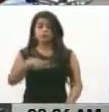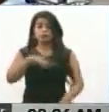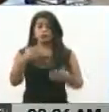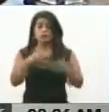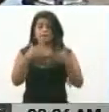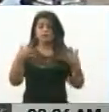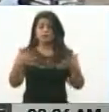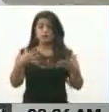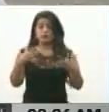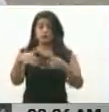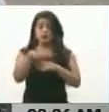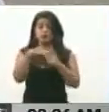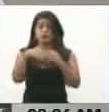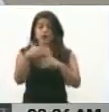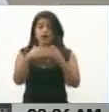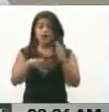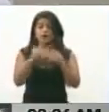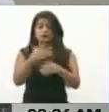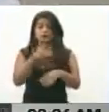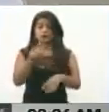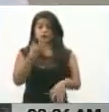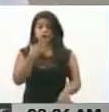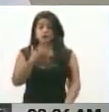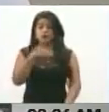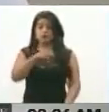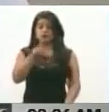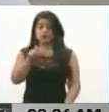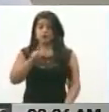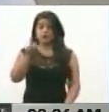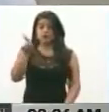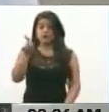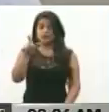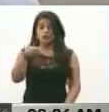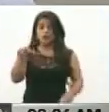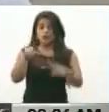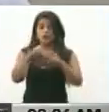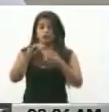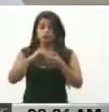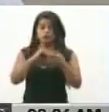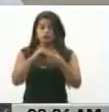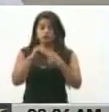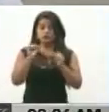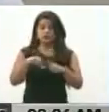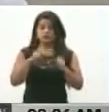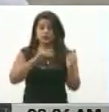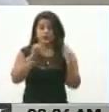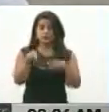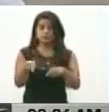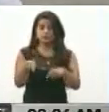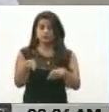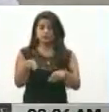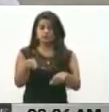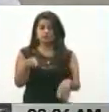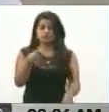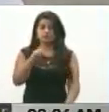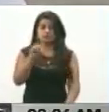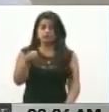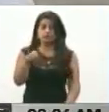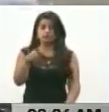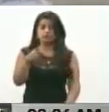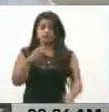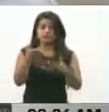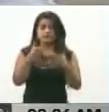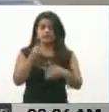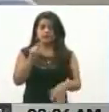cobertura, Dios mediante, antes del 31 de diciembre, los compañeros de por allí del estado Trujillo van a estar, van a tener el servicio de TDA y